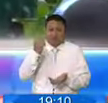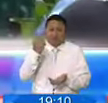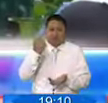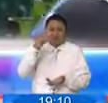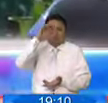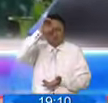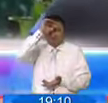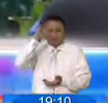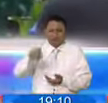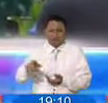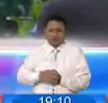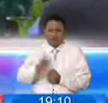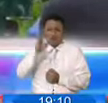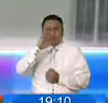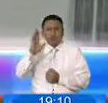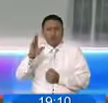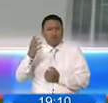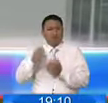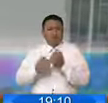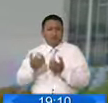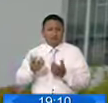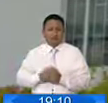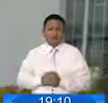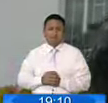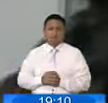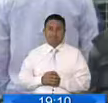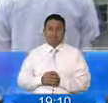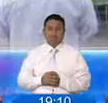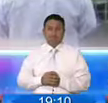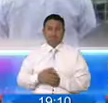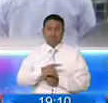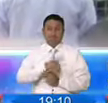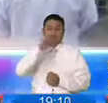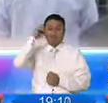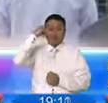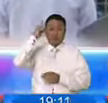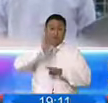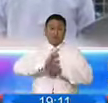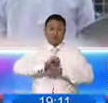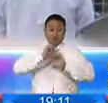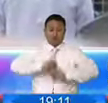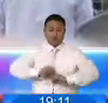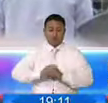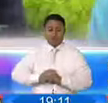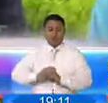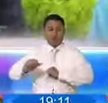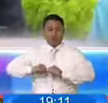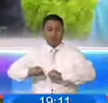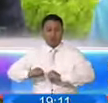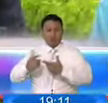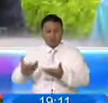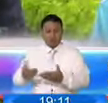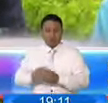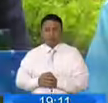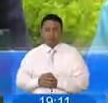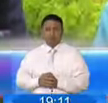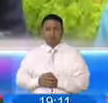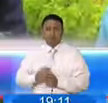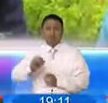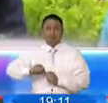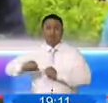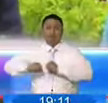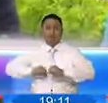nunca mientras tanto el gobierno de ecuador avanza con los trámites de repatriación son transmitidos consulares que